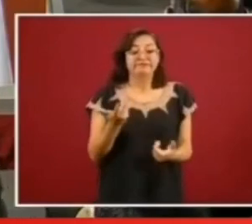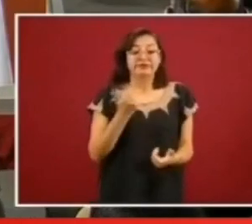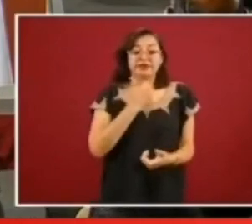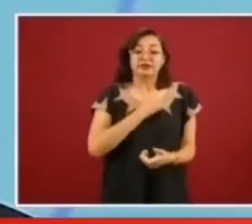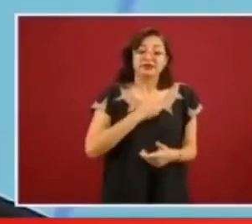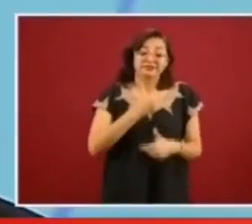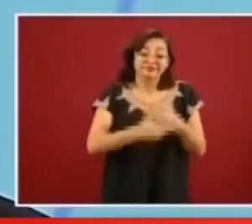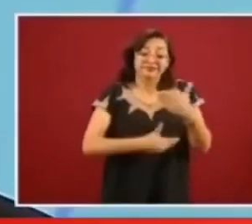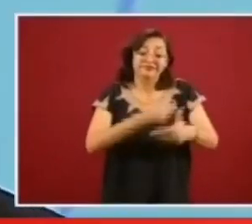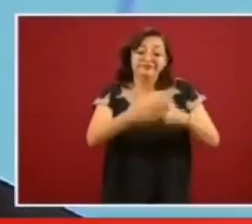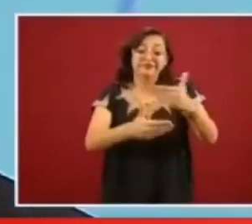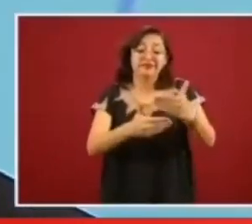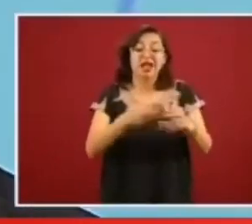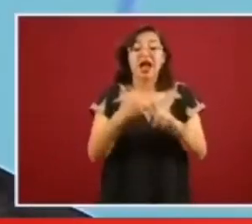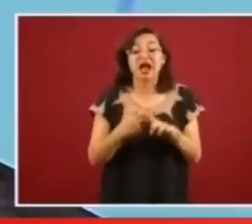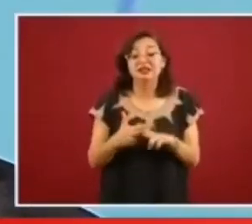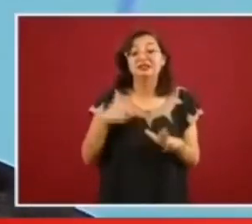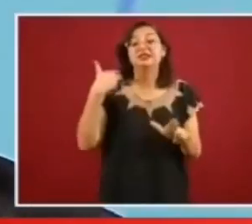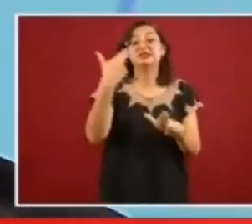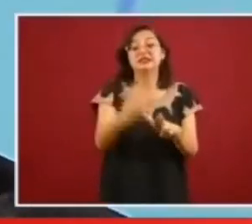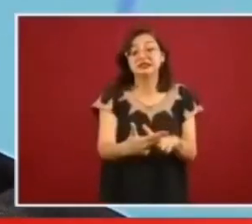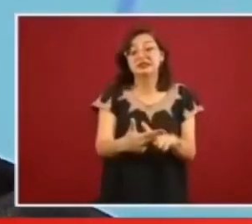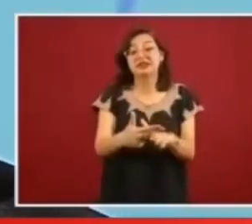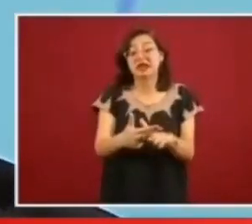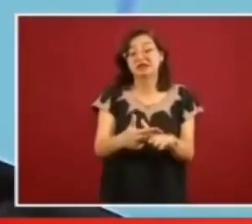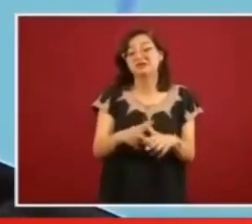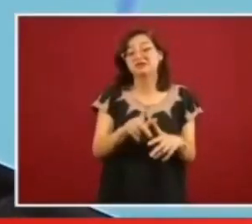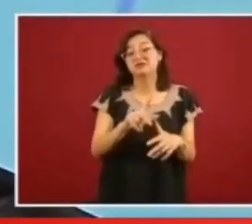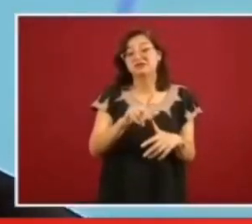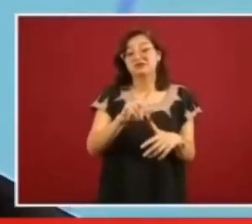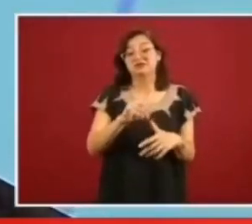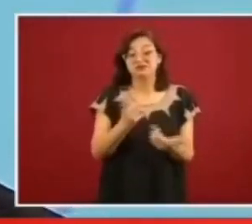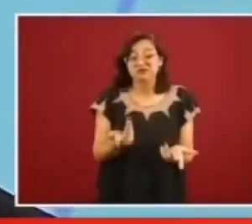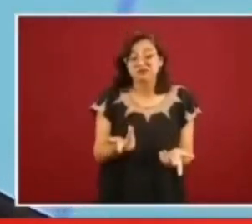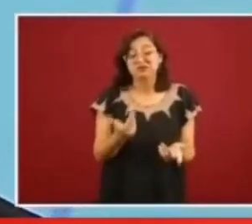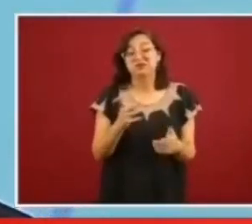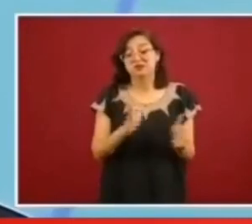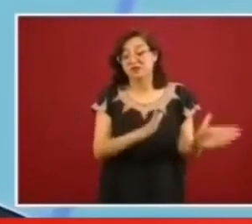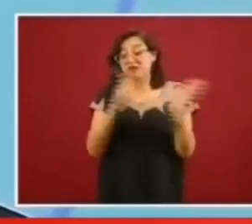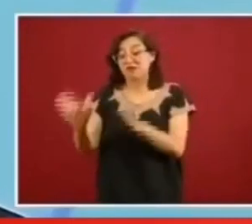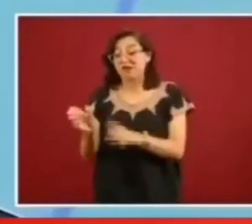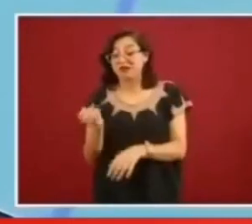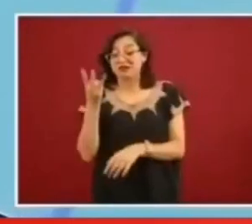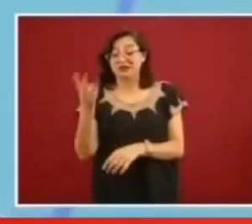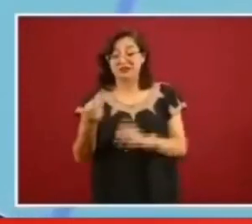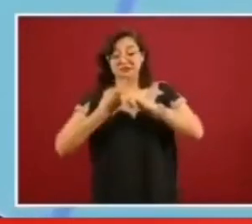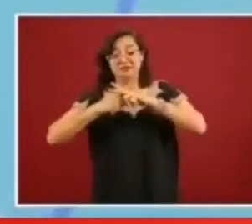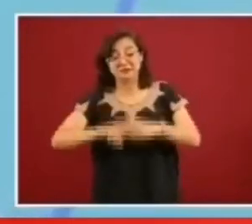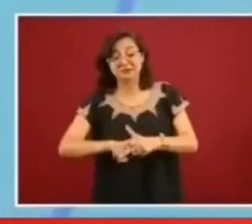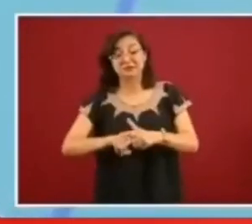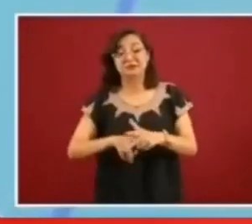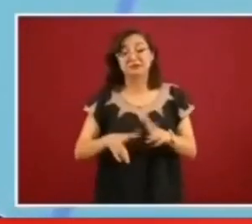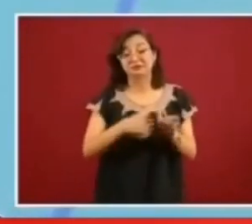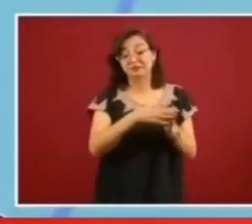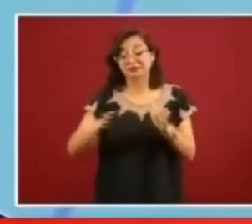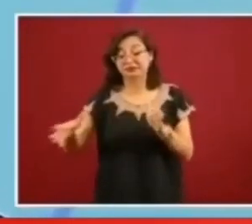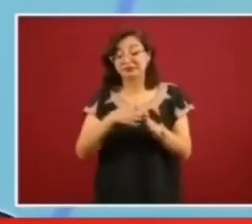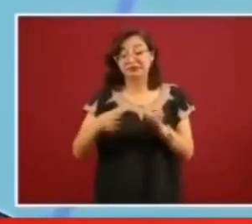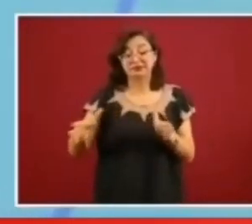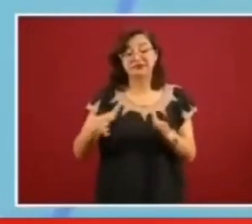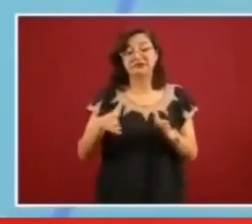será para esos casos a posteriori, es decir, después, cuando estemos en la fase 3 o ya en estas etapas